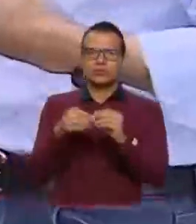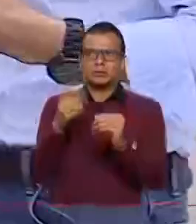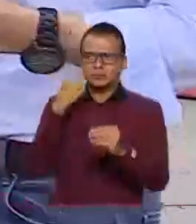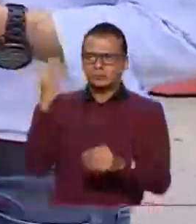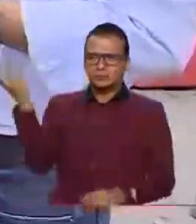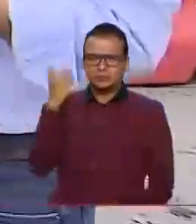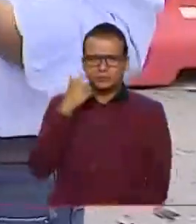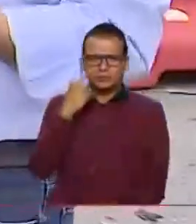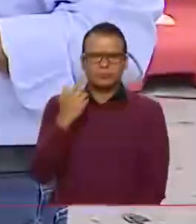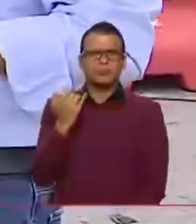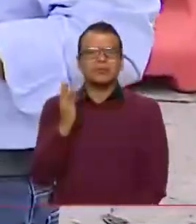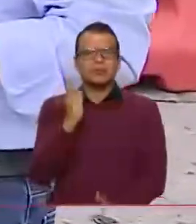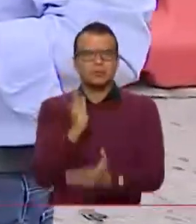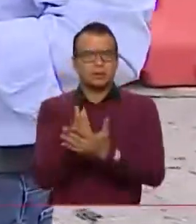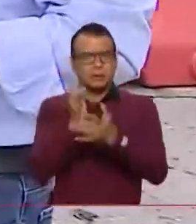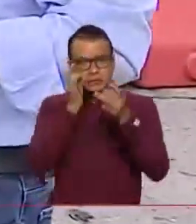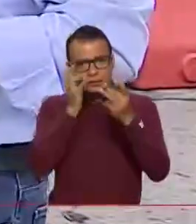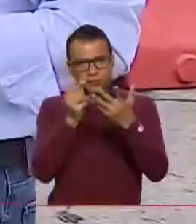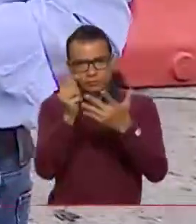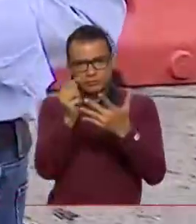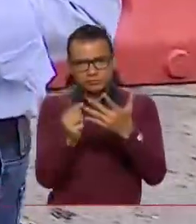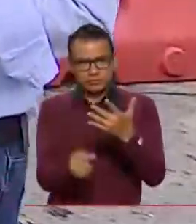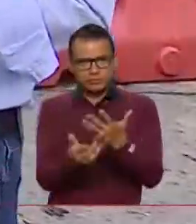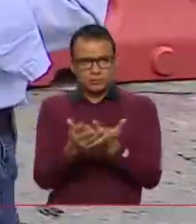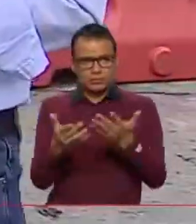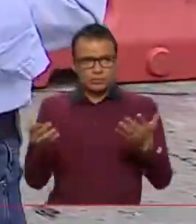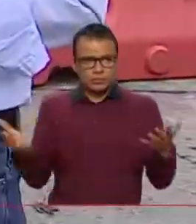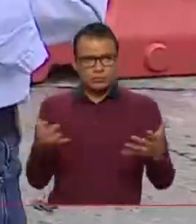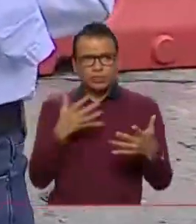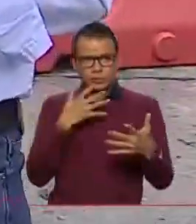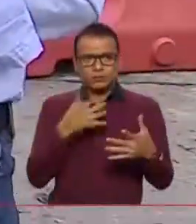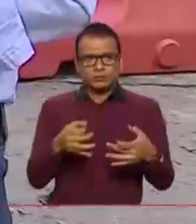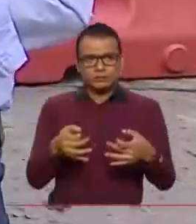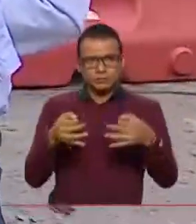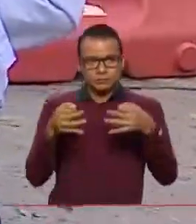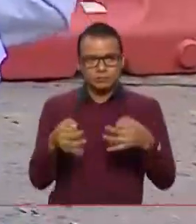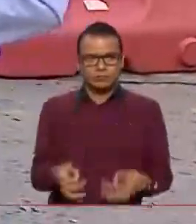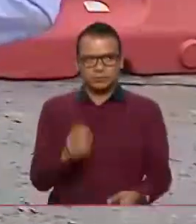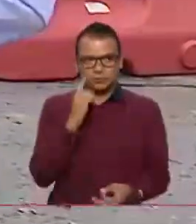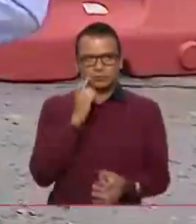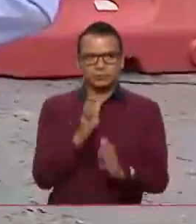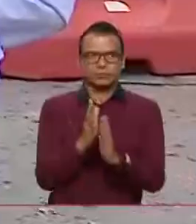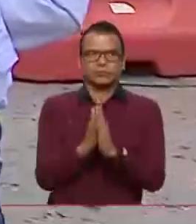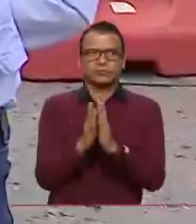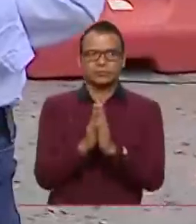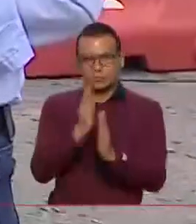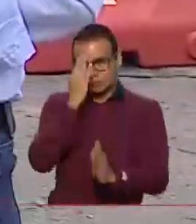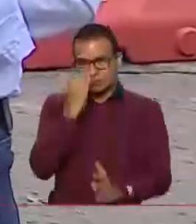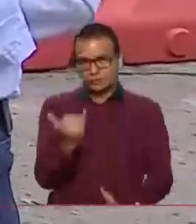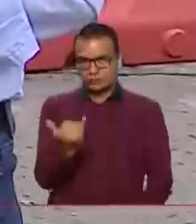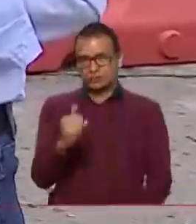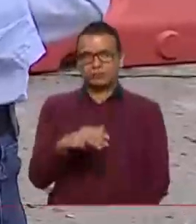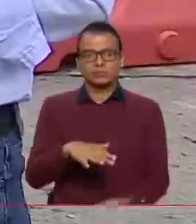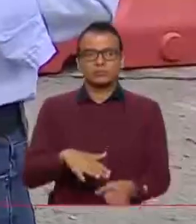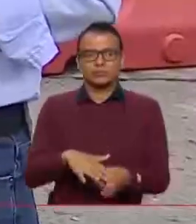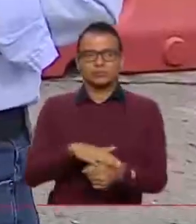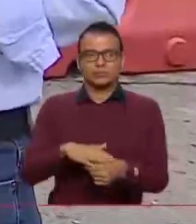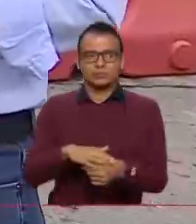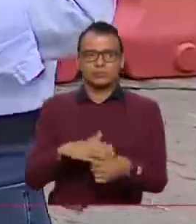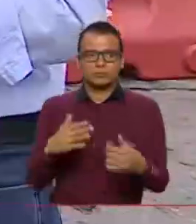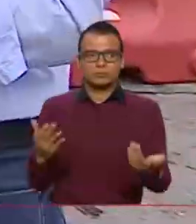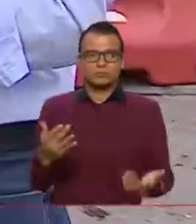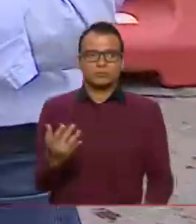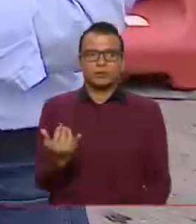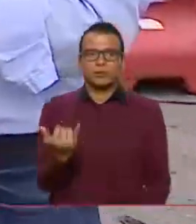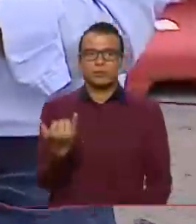que han ocurrido cosas más graves. Gravísimas, en el sentido de que aquí en el barrio, por falta de atención médica,